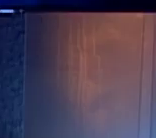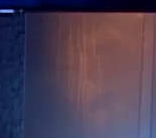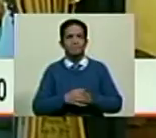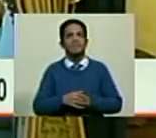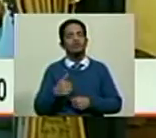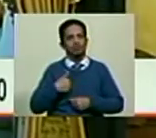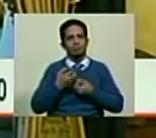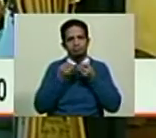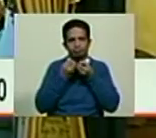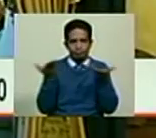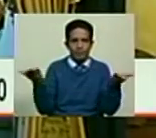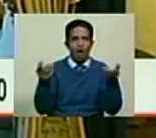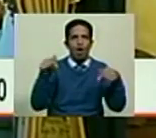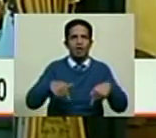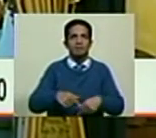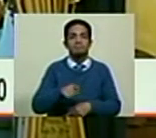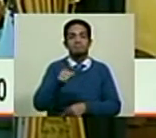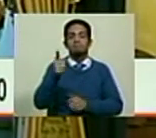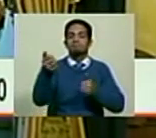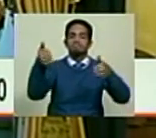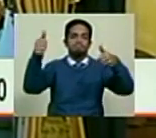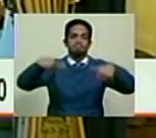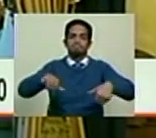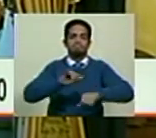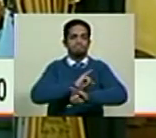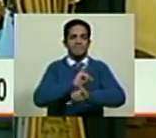Se esperan importantes.